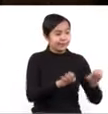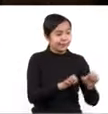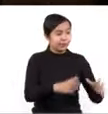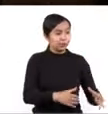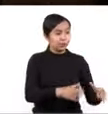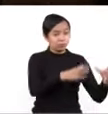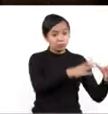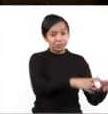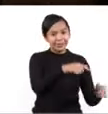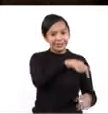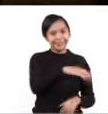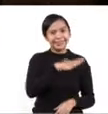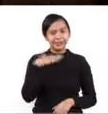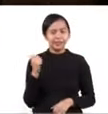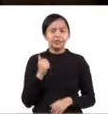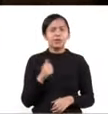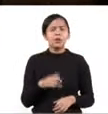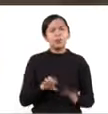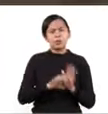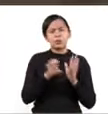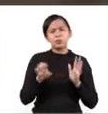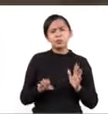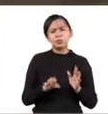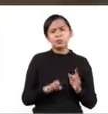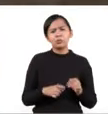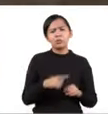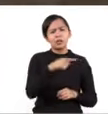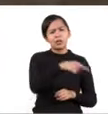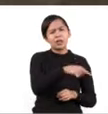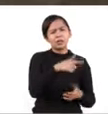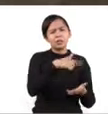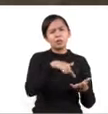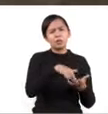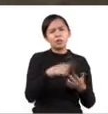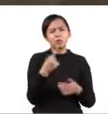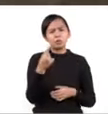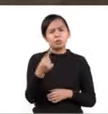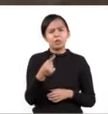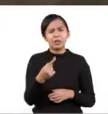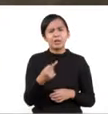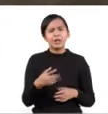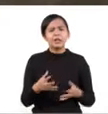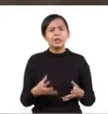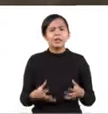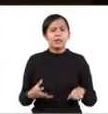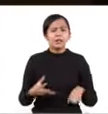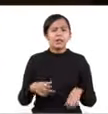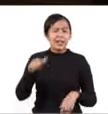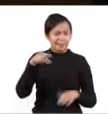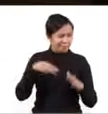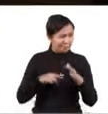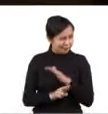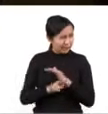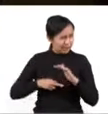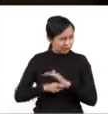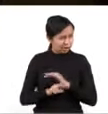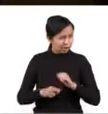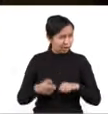alemanas, entre ellas uno de ellos es una rehabilitación que estamos haciendo de la principal línea del metro de la Ciudad de